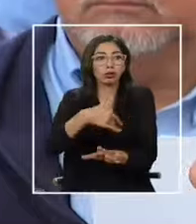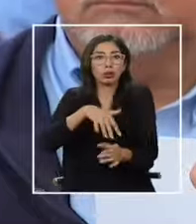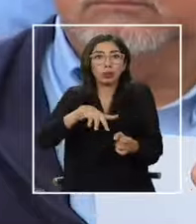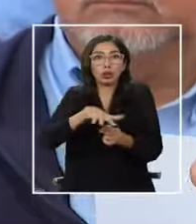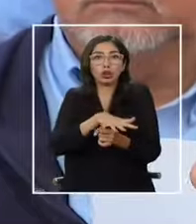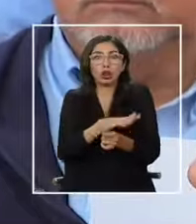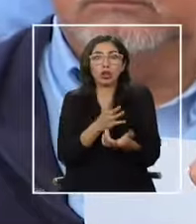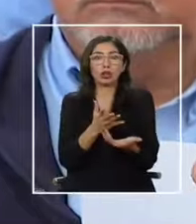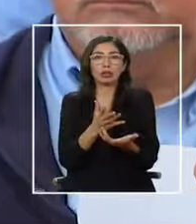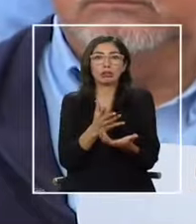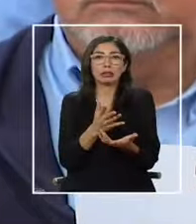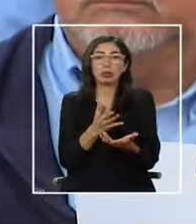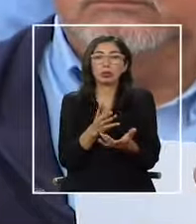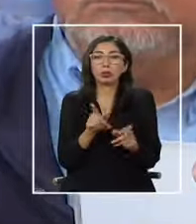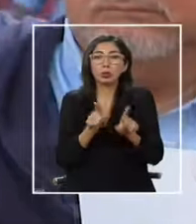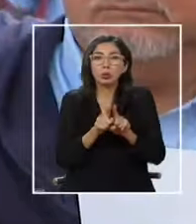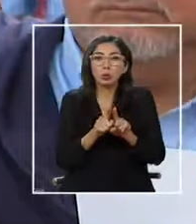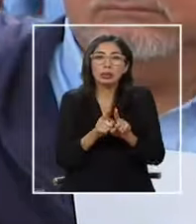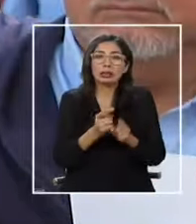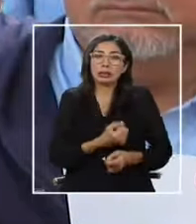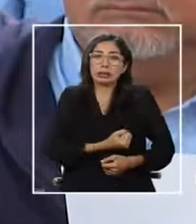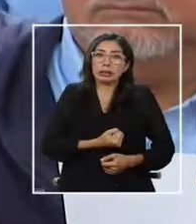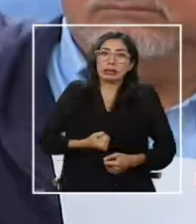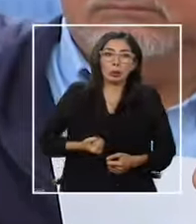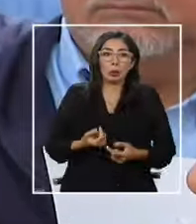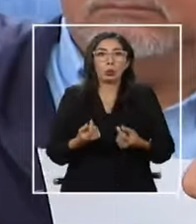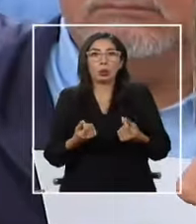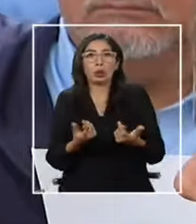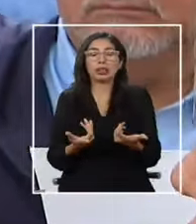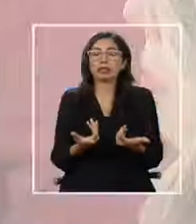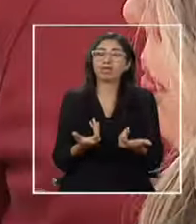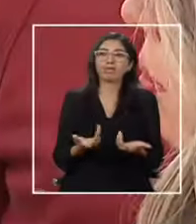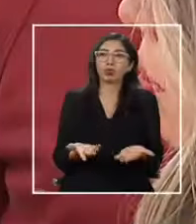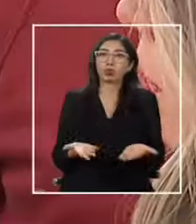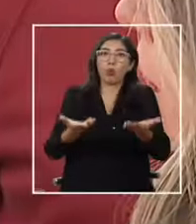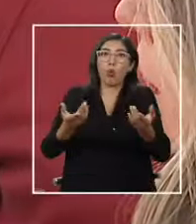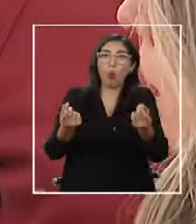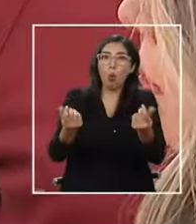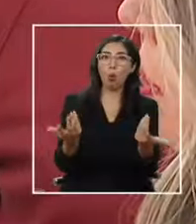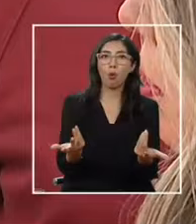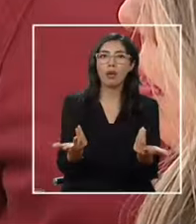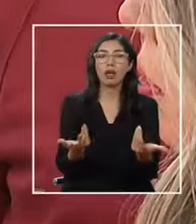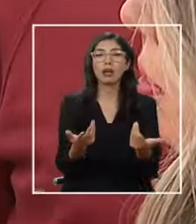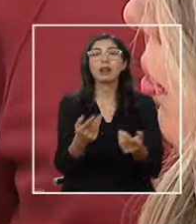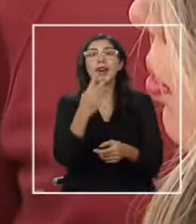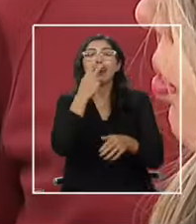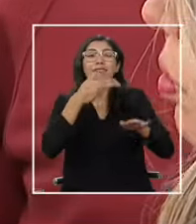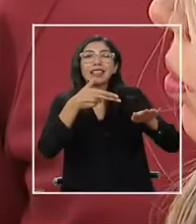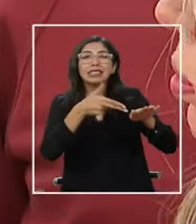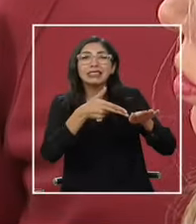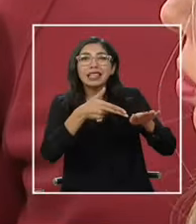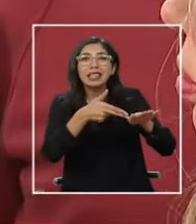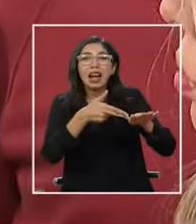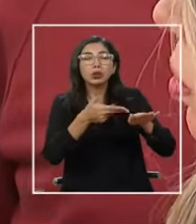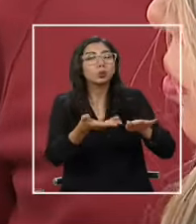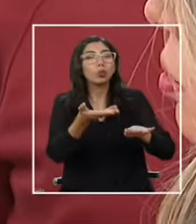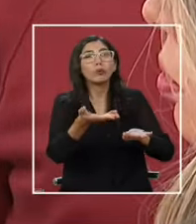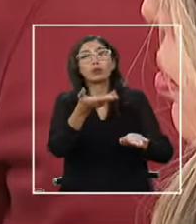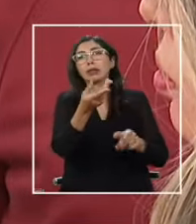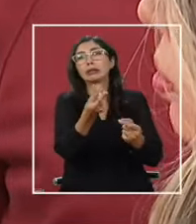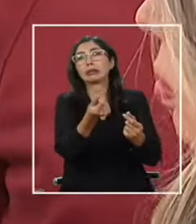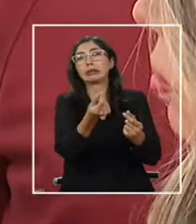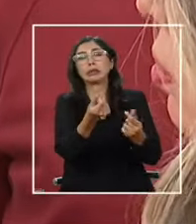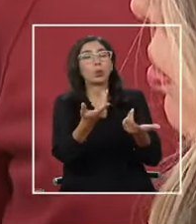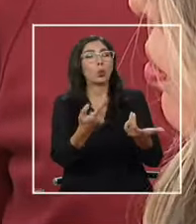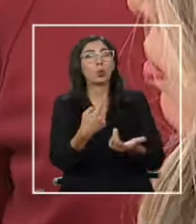hoy en día. Estamos apenas sobreviviendo. Los gastos se han triplicado. Las alzas de benzina van creciendo, ya